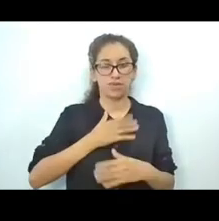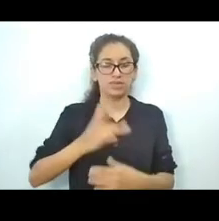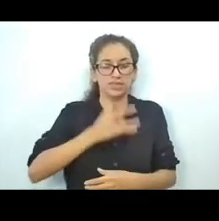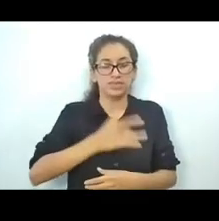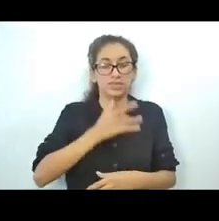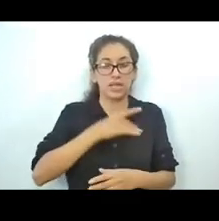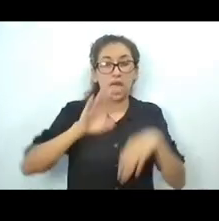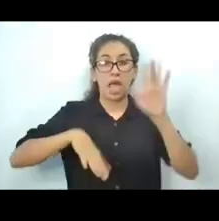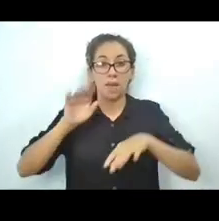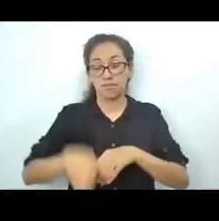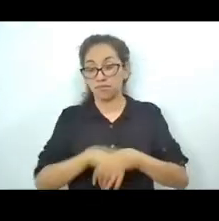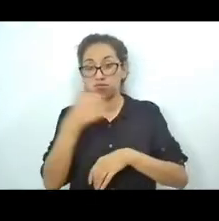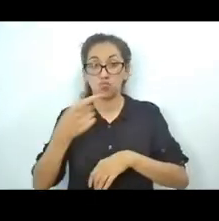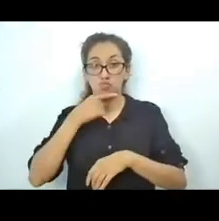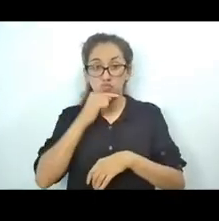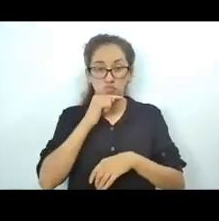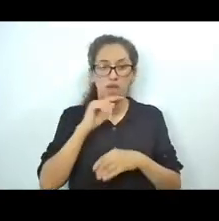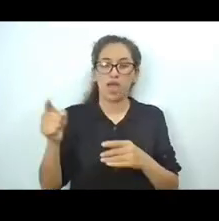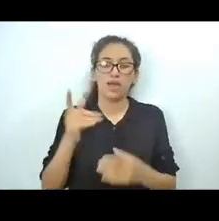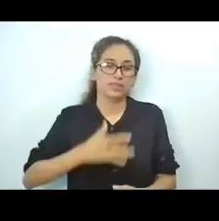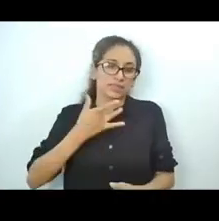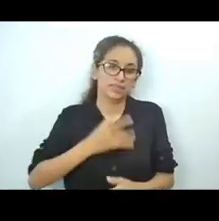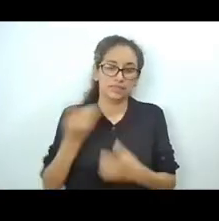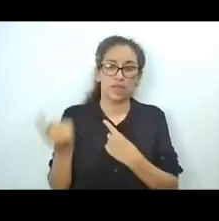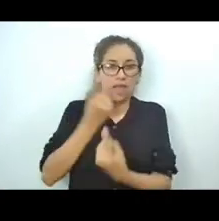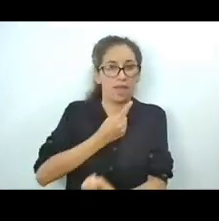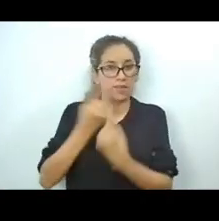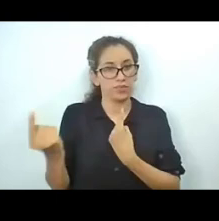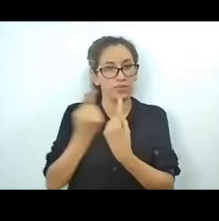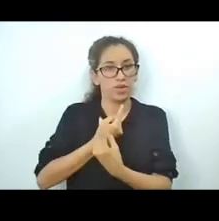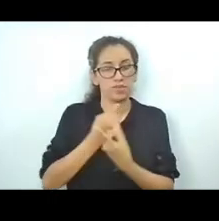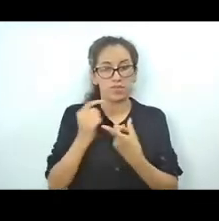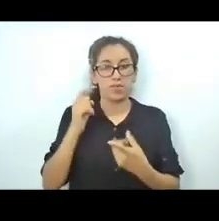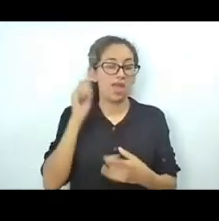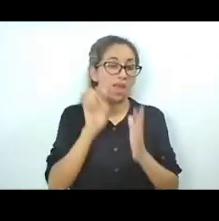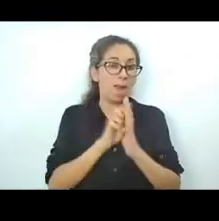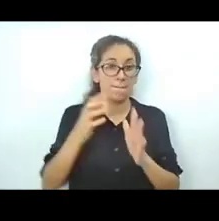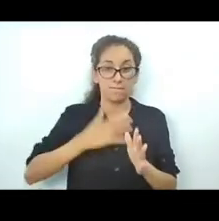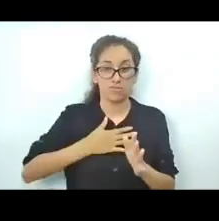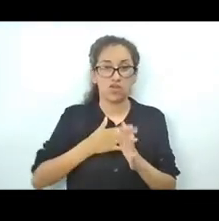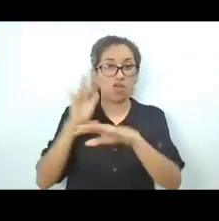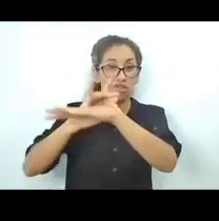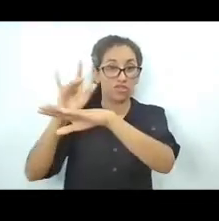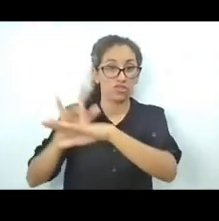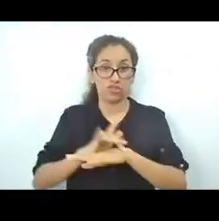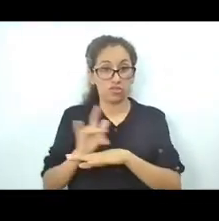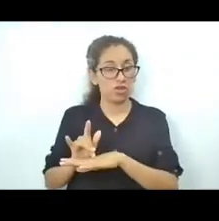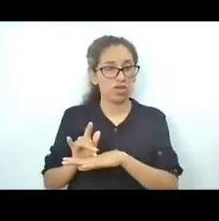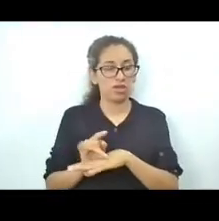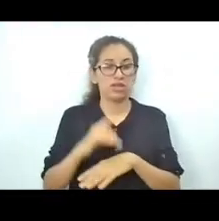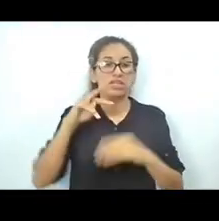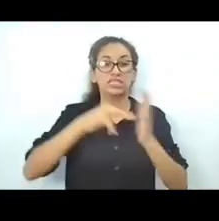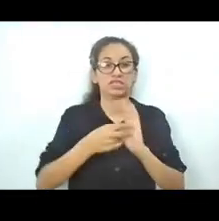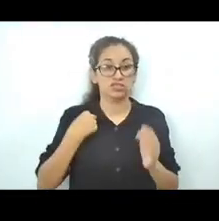la pareja es la persona que es estimulada. Entonces, si yo estoy estimulando, no necesariamente yo estoy